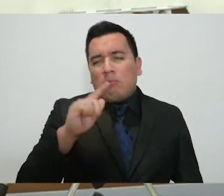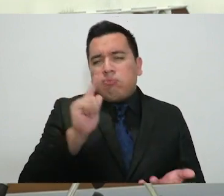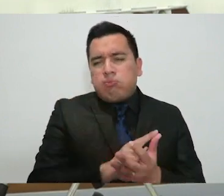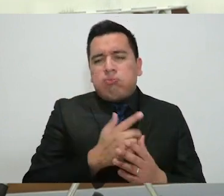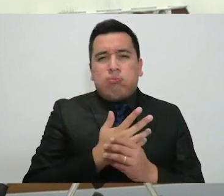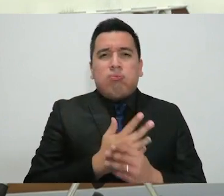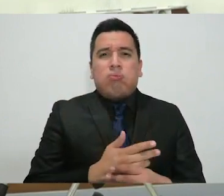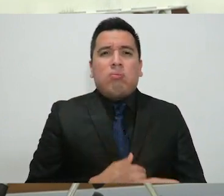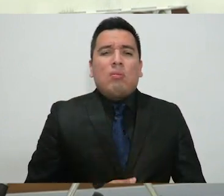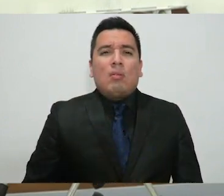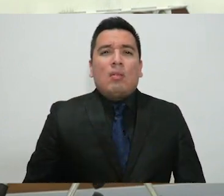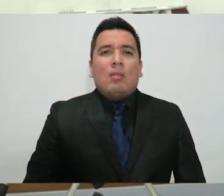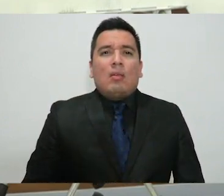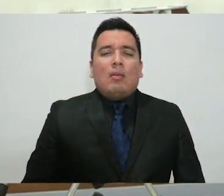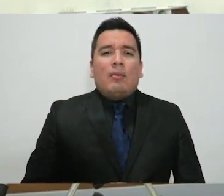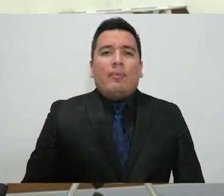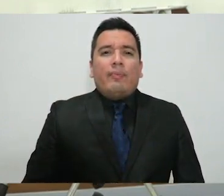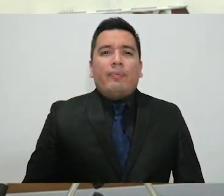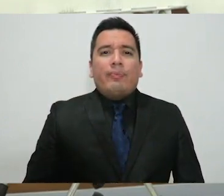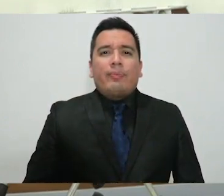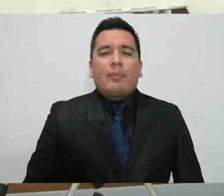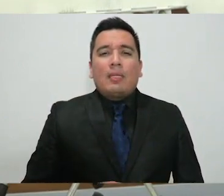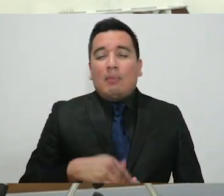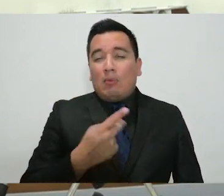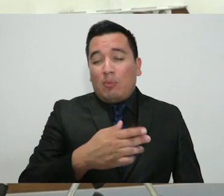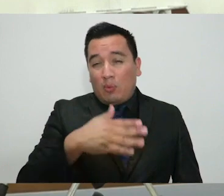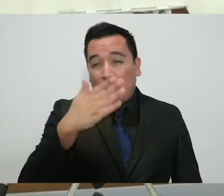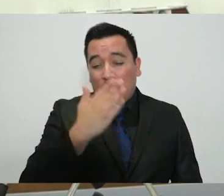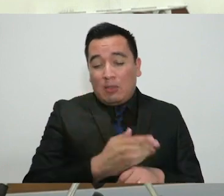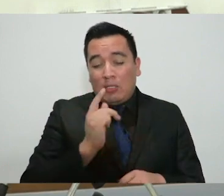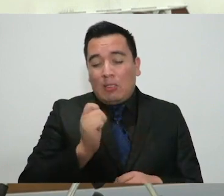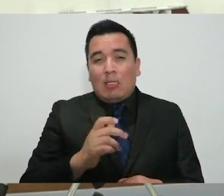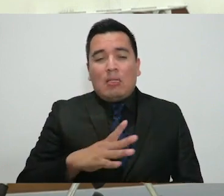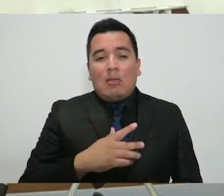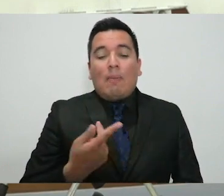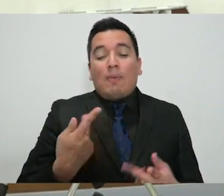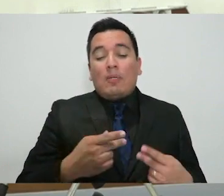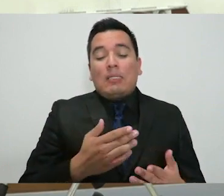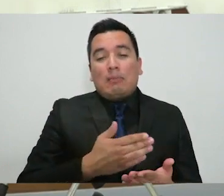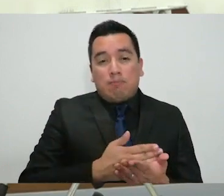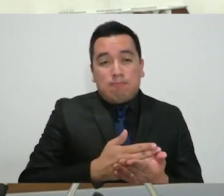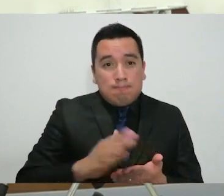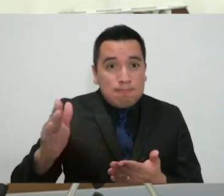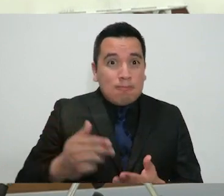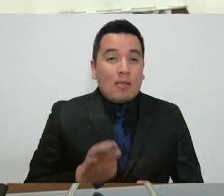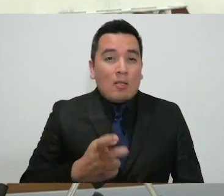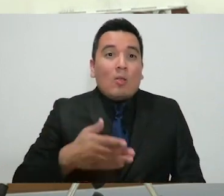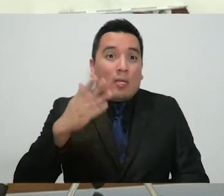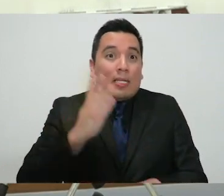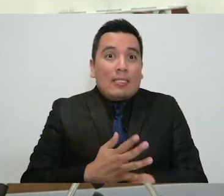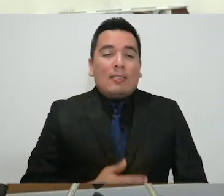que, digamos, las propias penas son una parte del rechazo social, el castigo